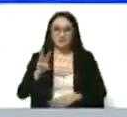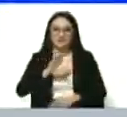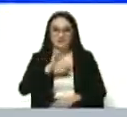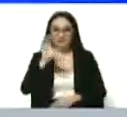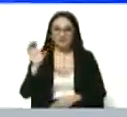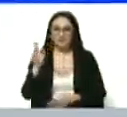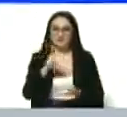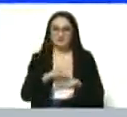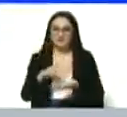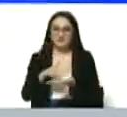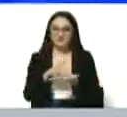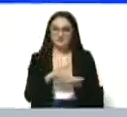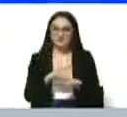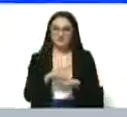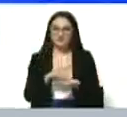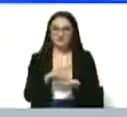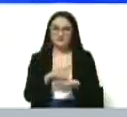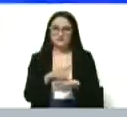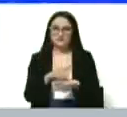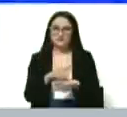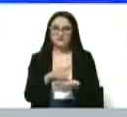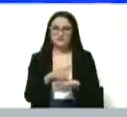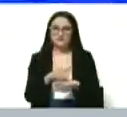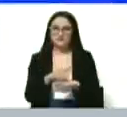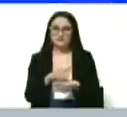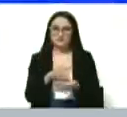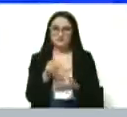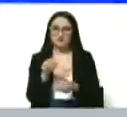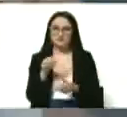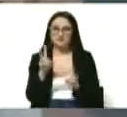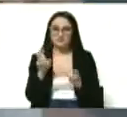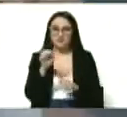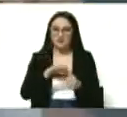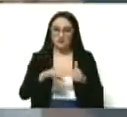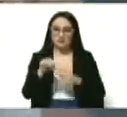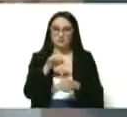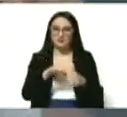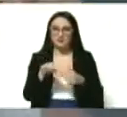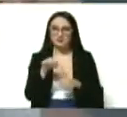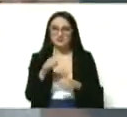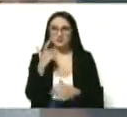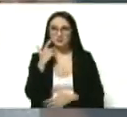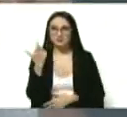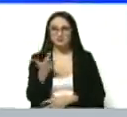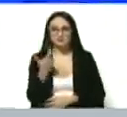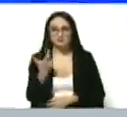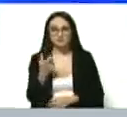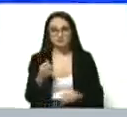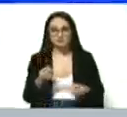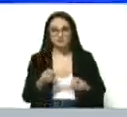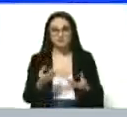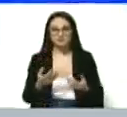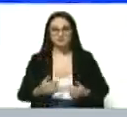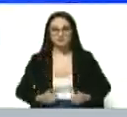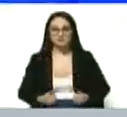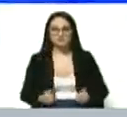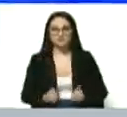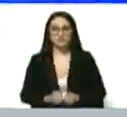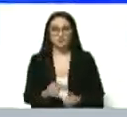que participen en este gran esquema de cooperación y en la búsqueda de garantizar que